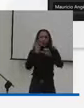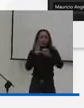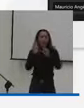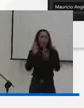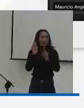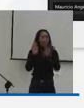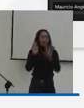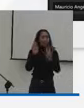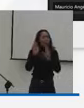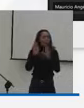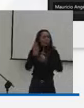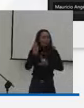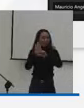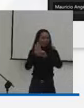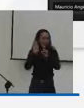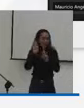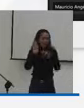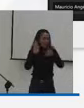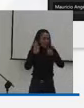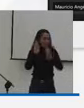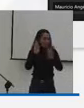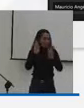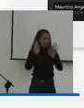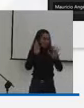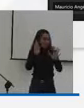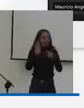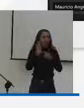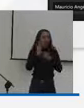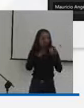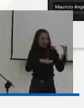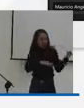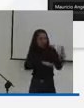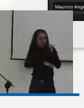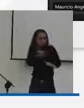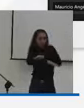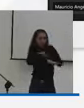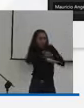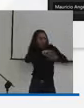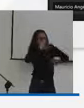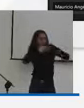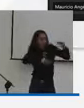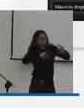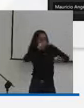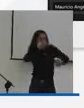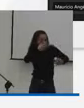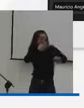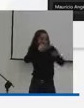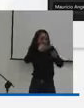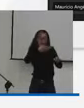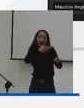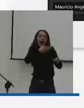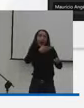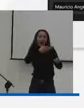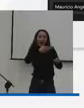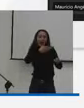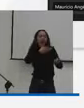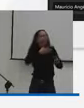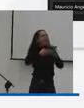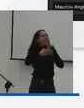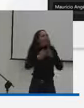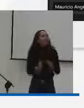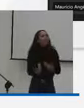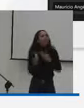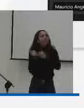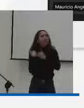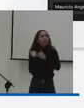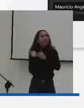del decreto ley 1228 del 95 la personería jurídica de las federaciones va a ser o es otorgada por el